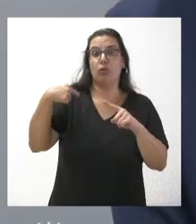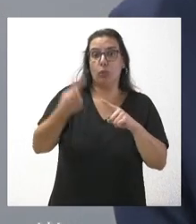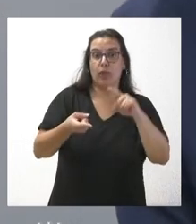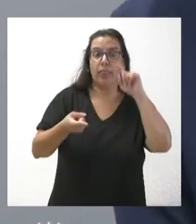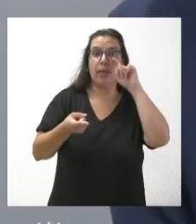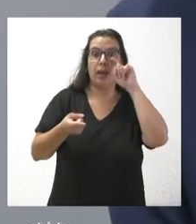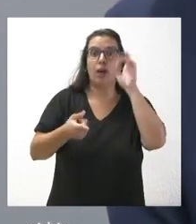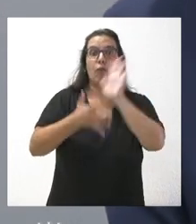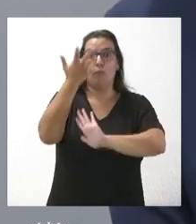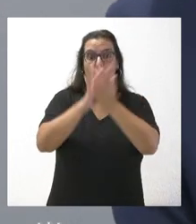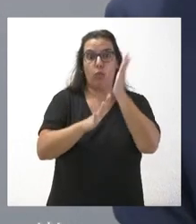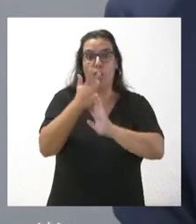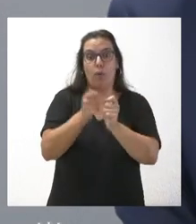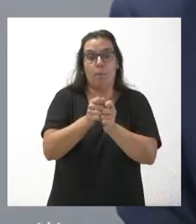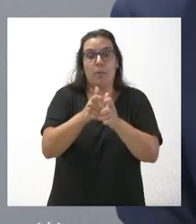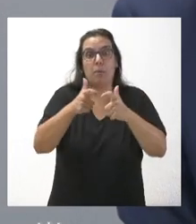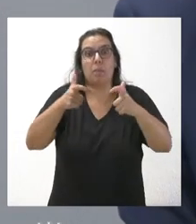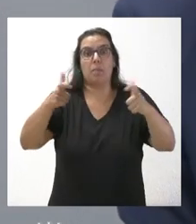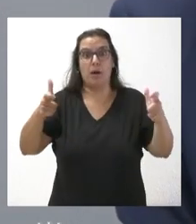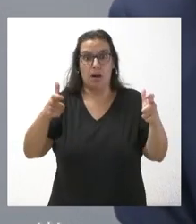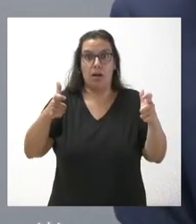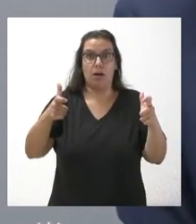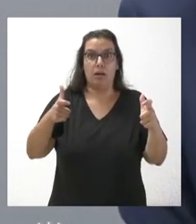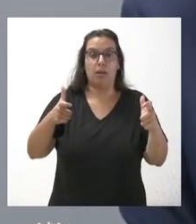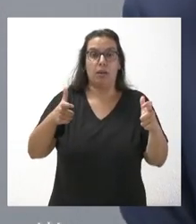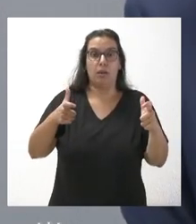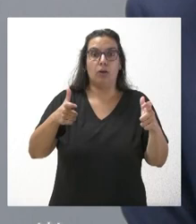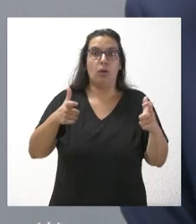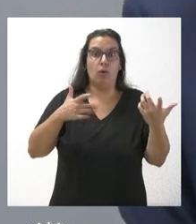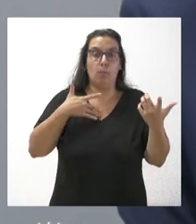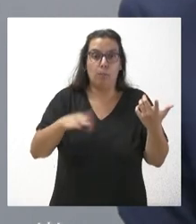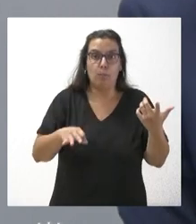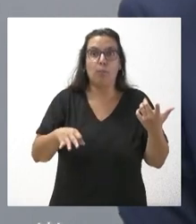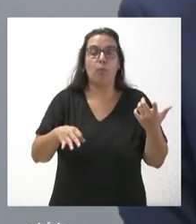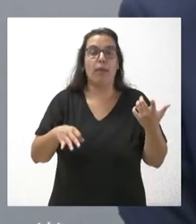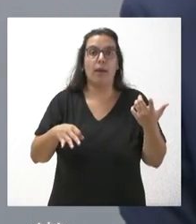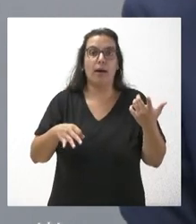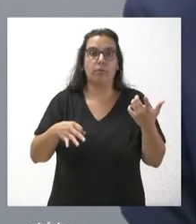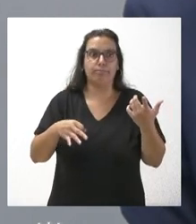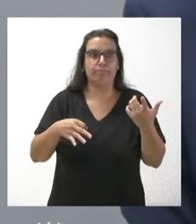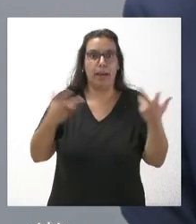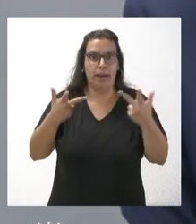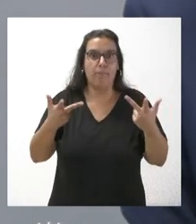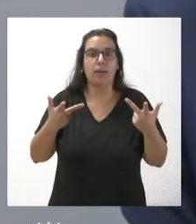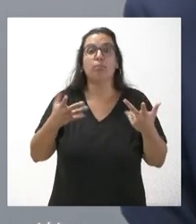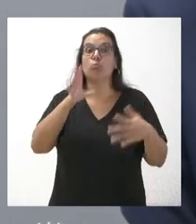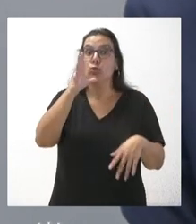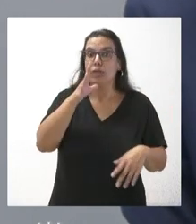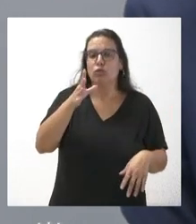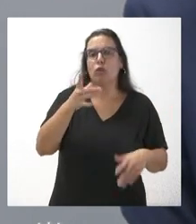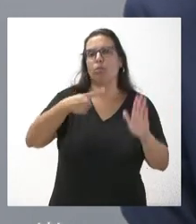de fuegos que puedan tener un carácter convectivo y que, por tanto, puedan ser grandes incendios, hace que se emita esta